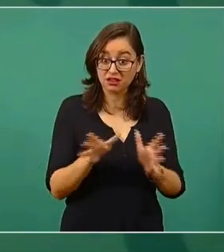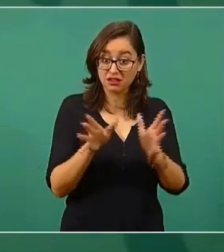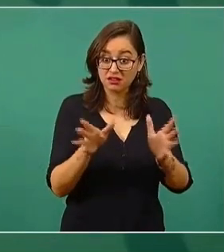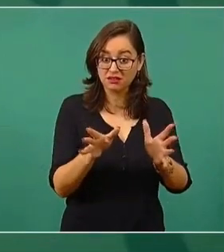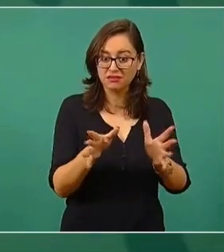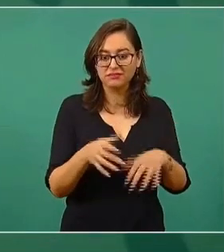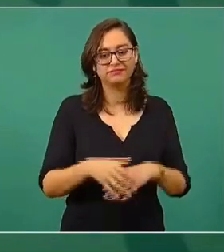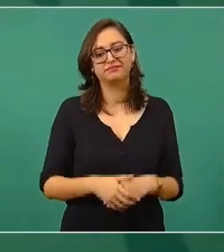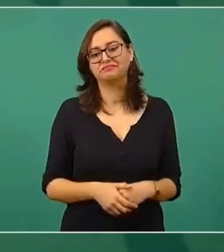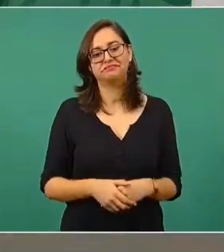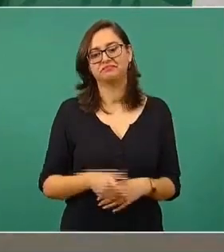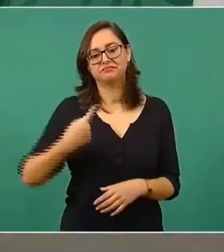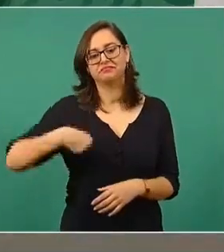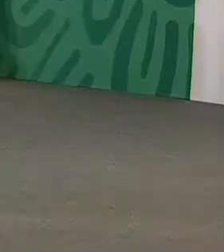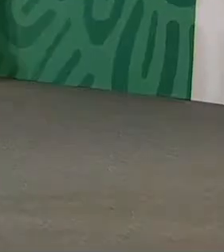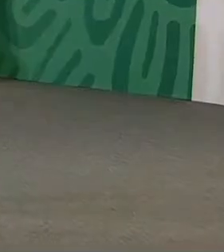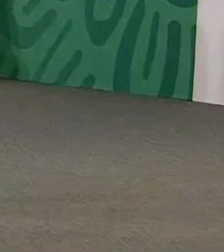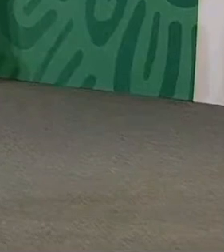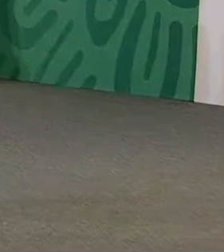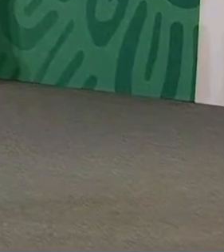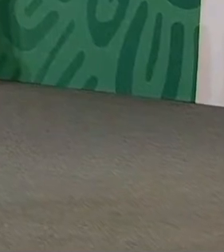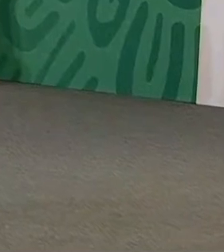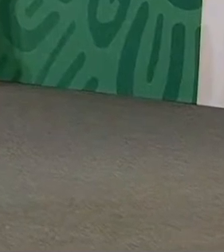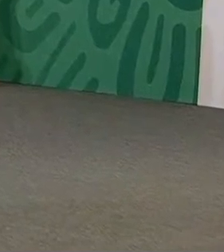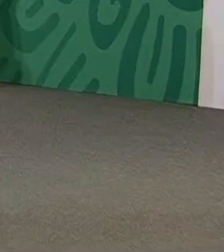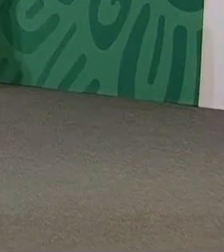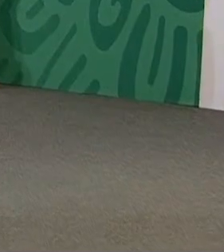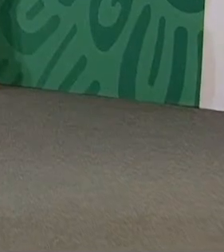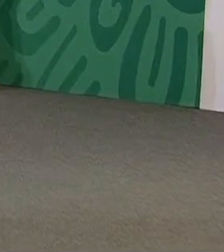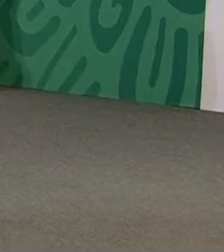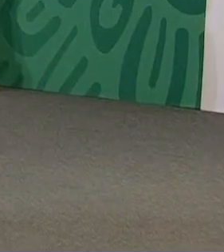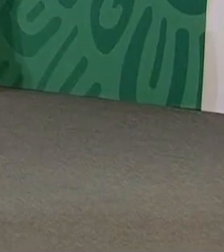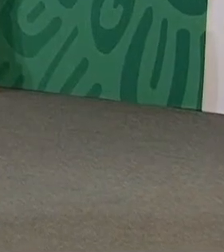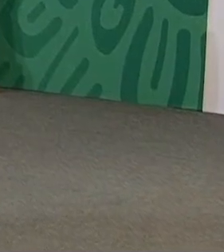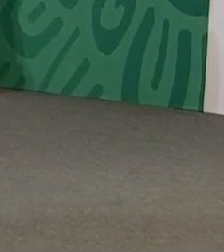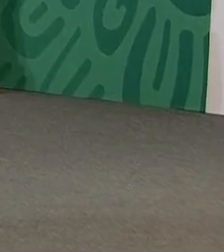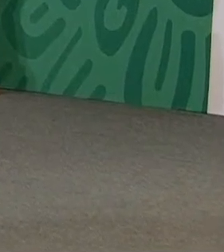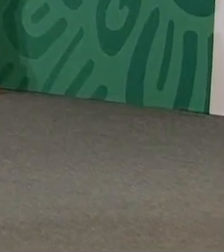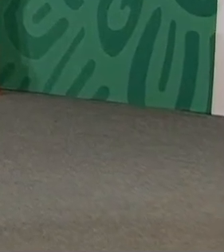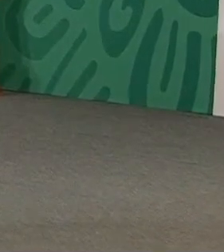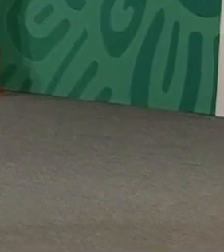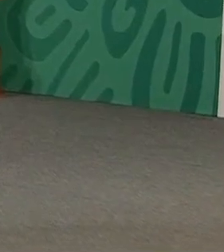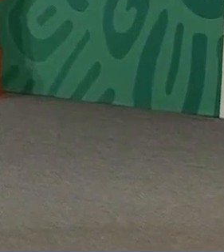le vamos a estar comprando 10,000 revistas,